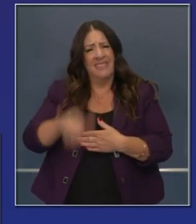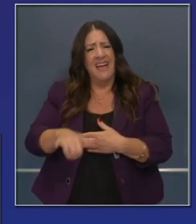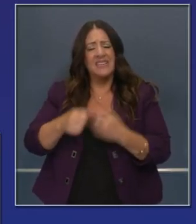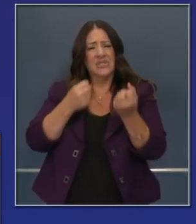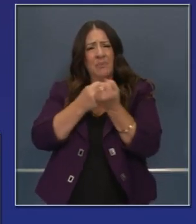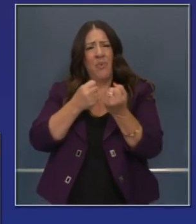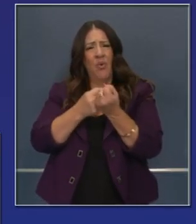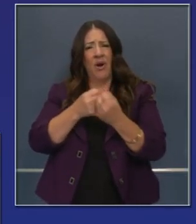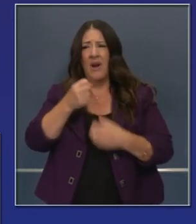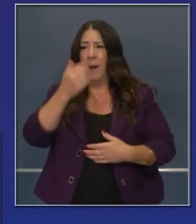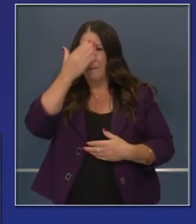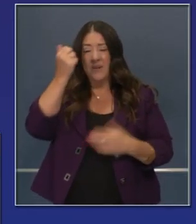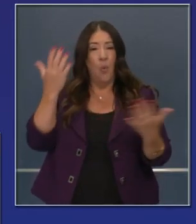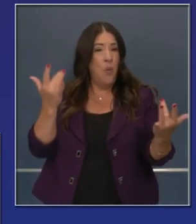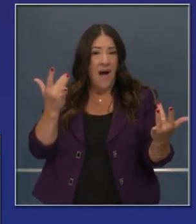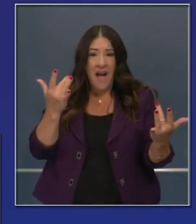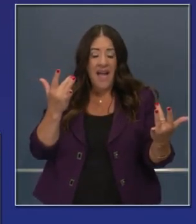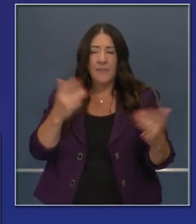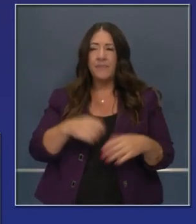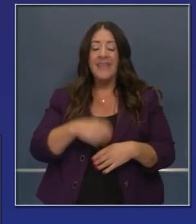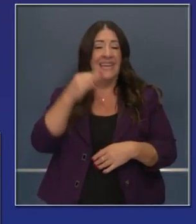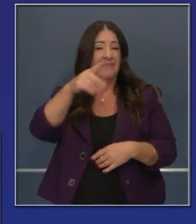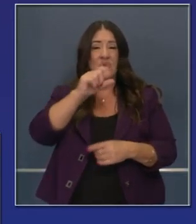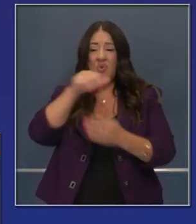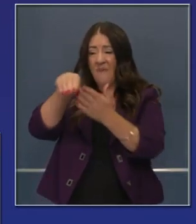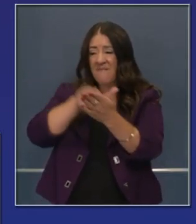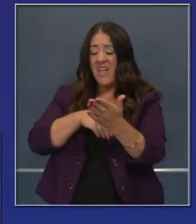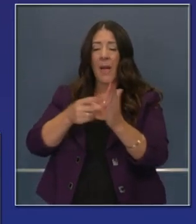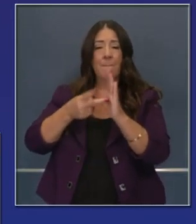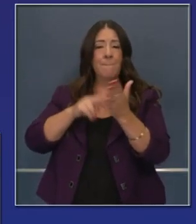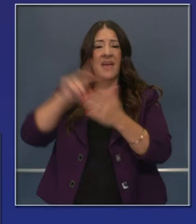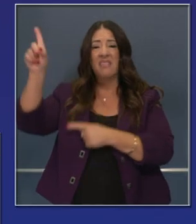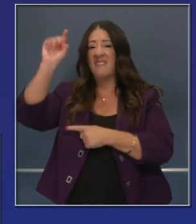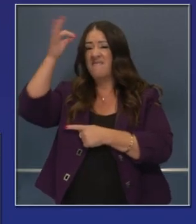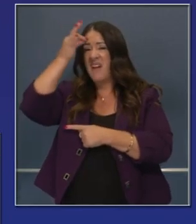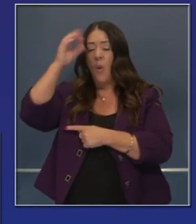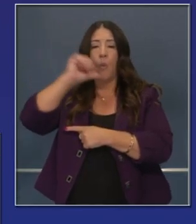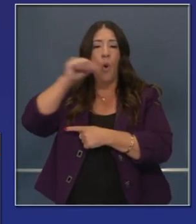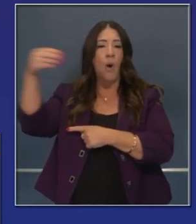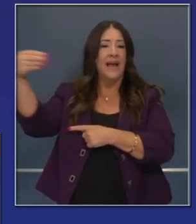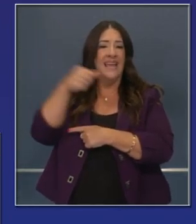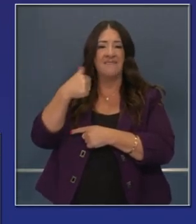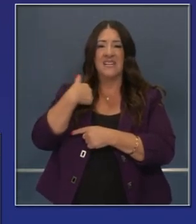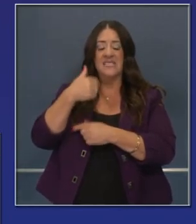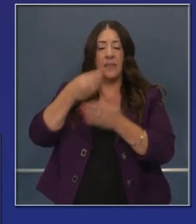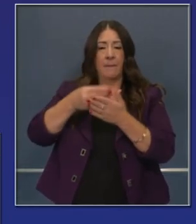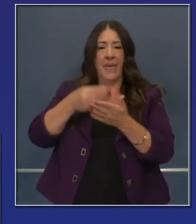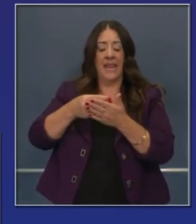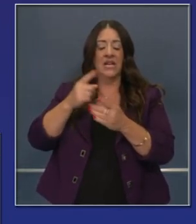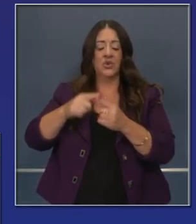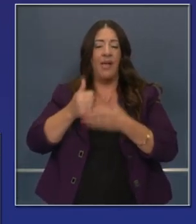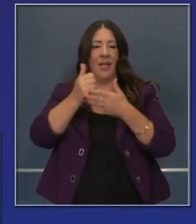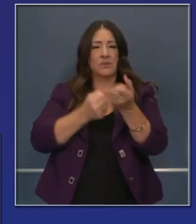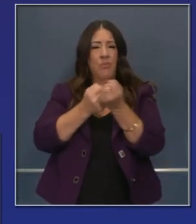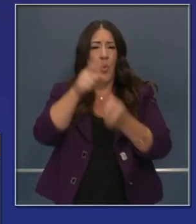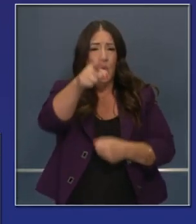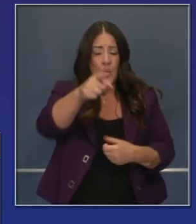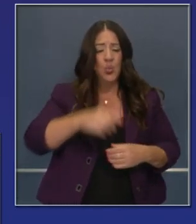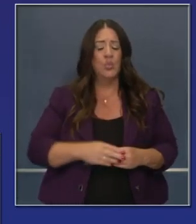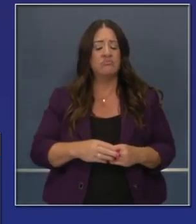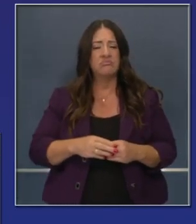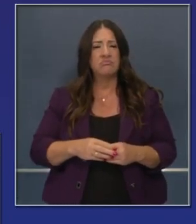es importante para un estado importante como el nuestro, porque podríamos perder $10,000 por persona, $10,000 por persona que se pueden